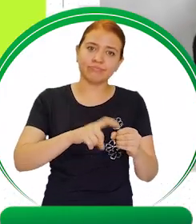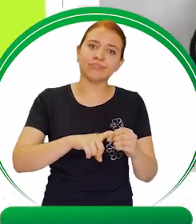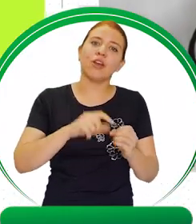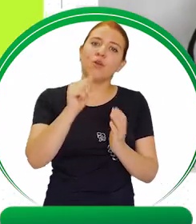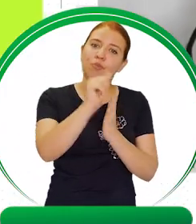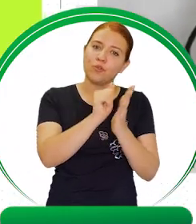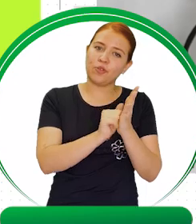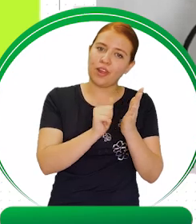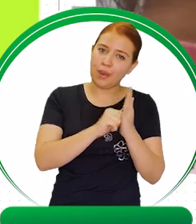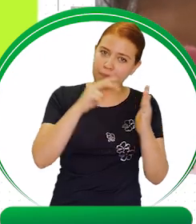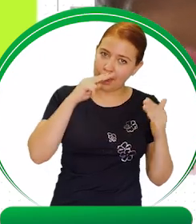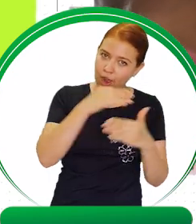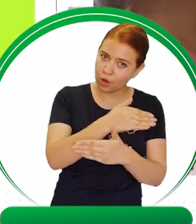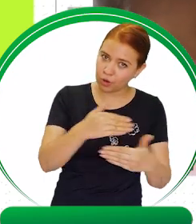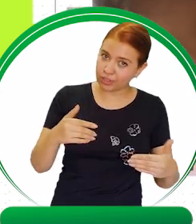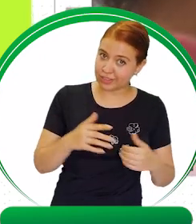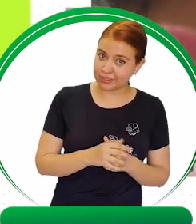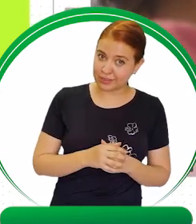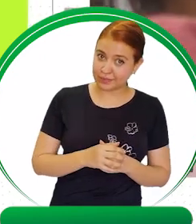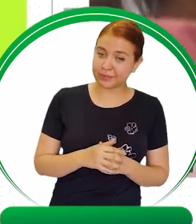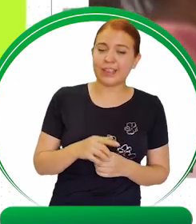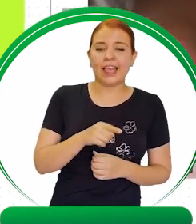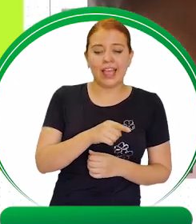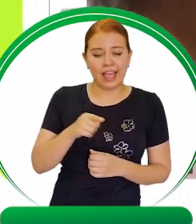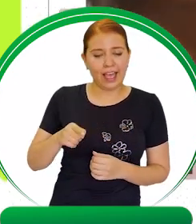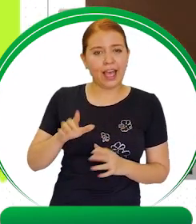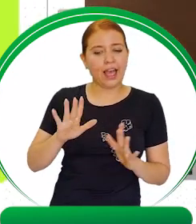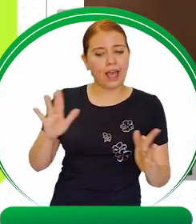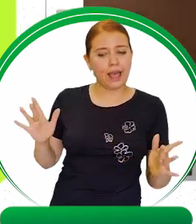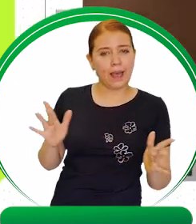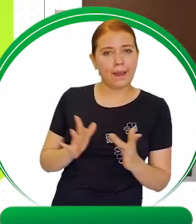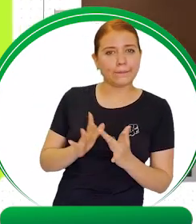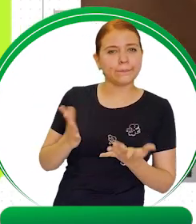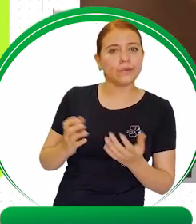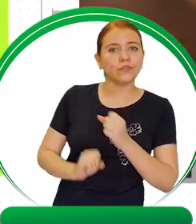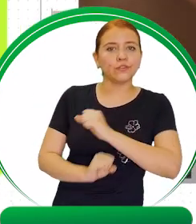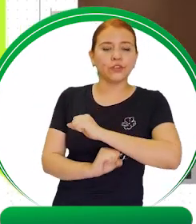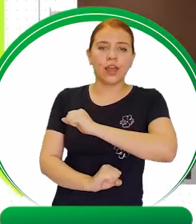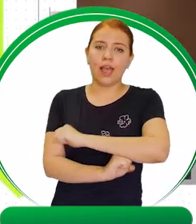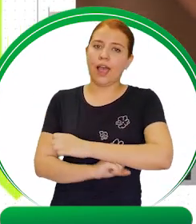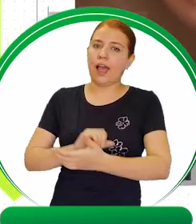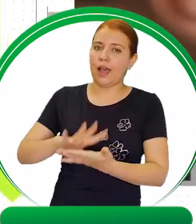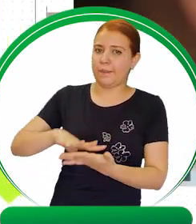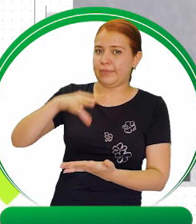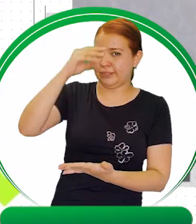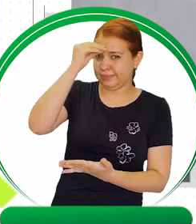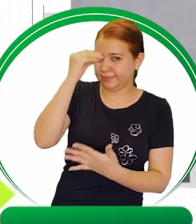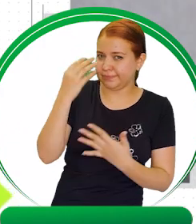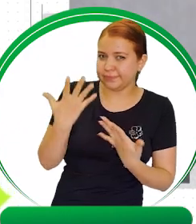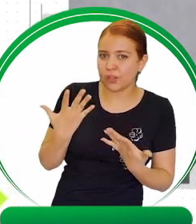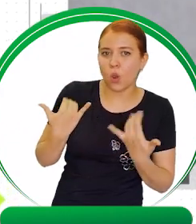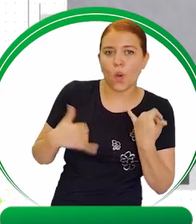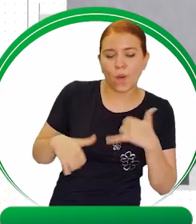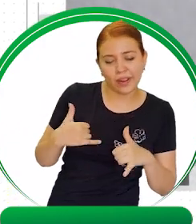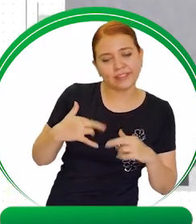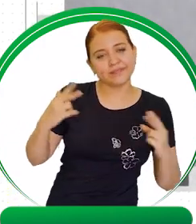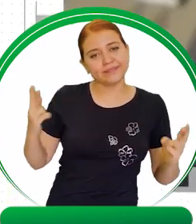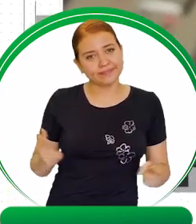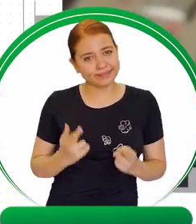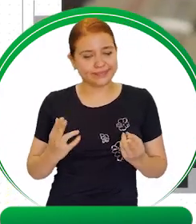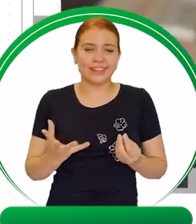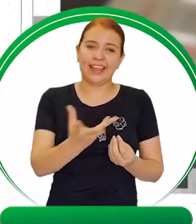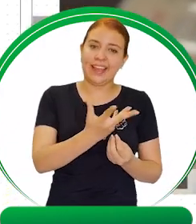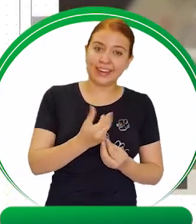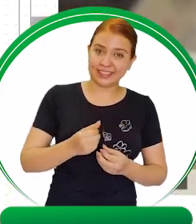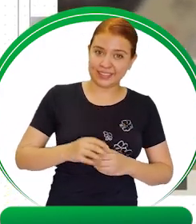Confepilas. Un espacio diseñado especialmente para ellos, donde fortalecemos su aprendizaje a través de la lúdica, la recreación